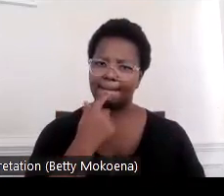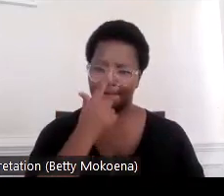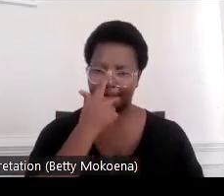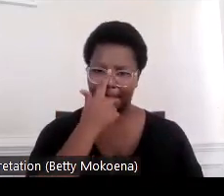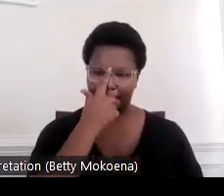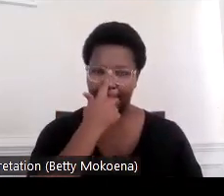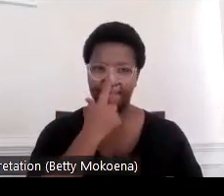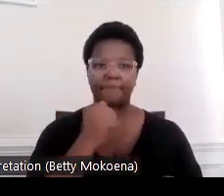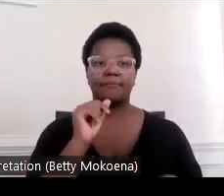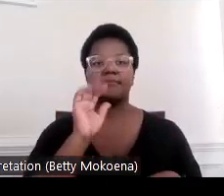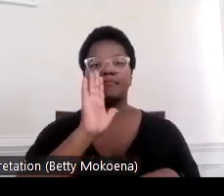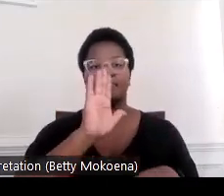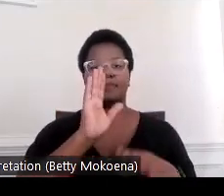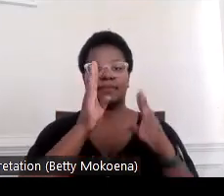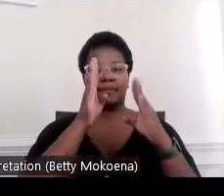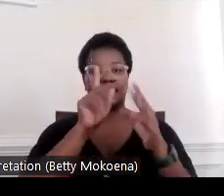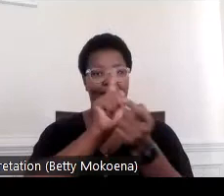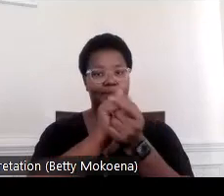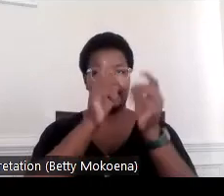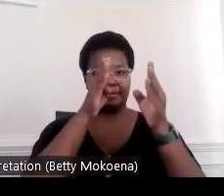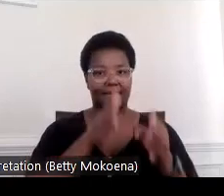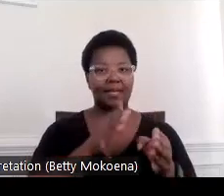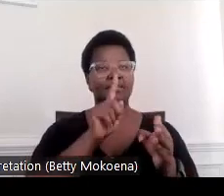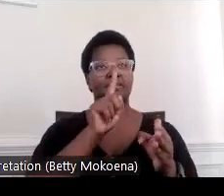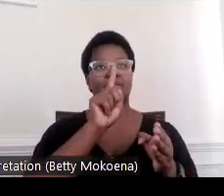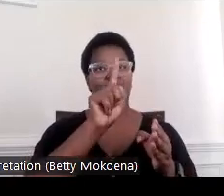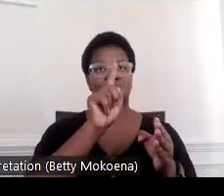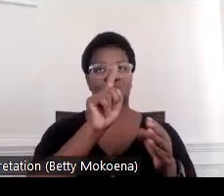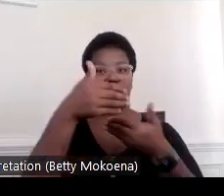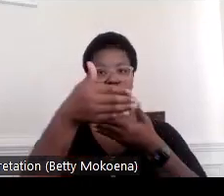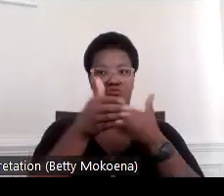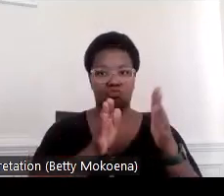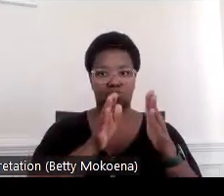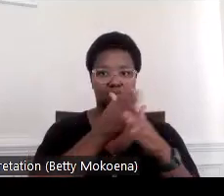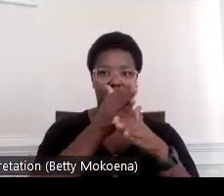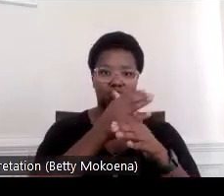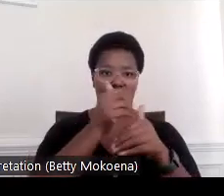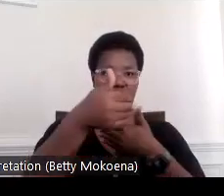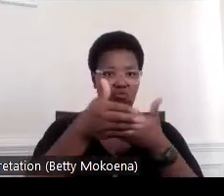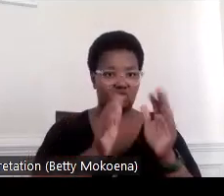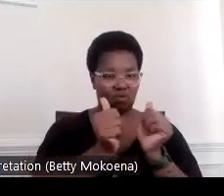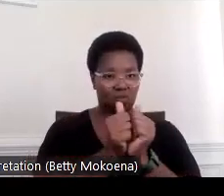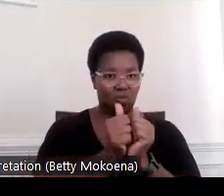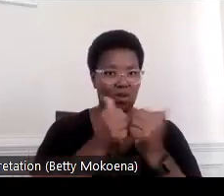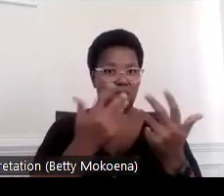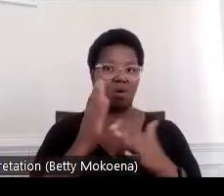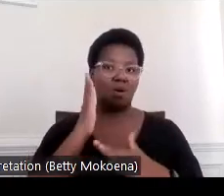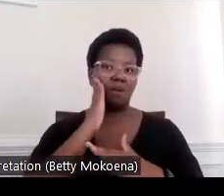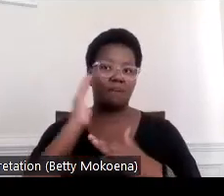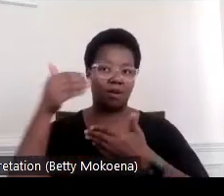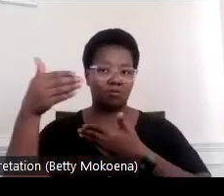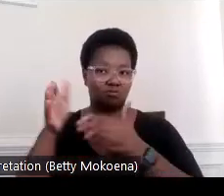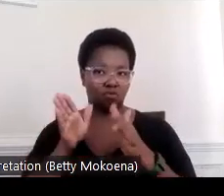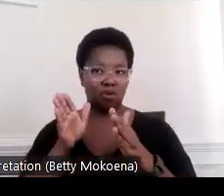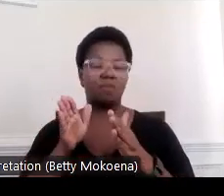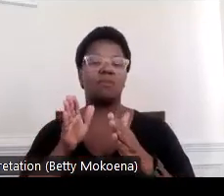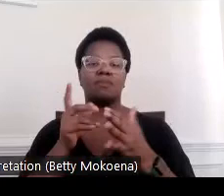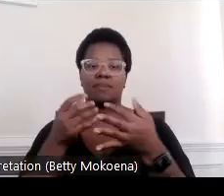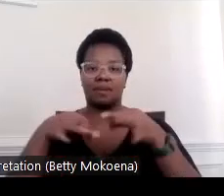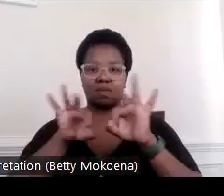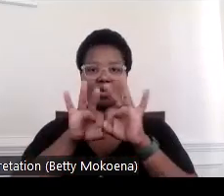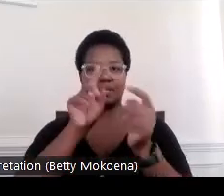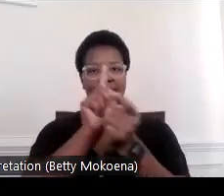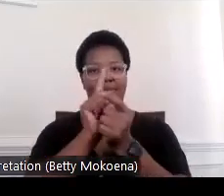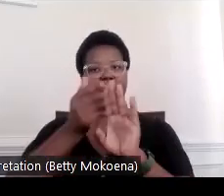hace poco a conocer a esa persona con la cual uno va a compartir el hogar o especialmente si van a compartir una